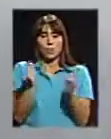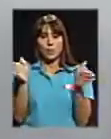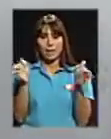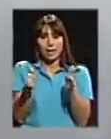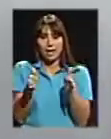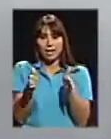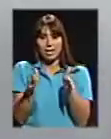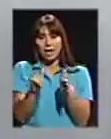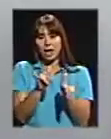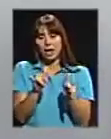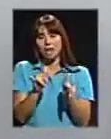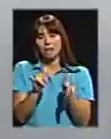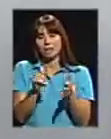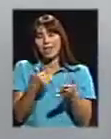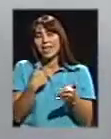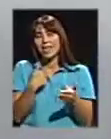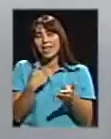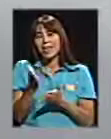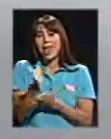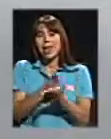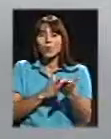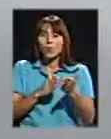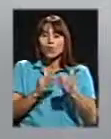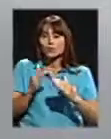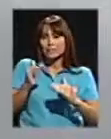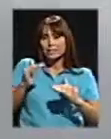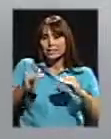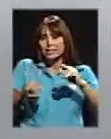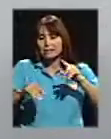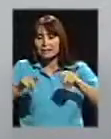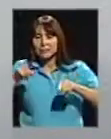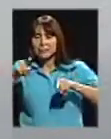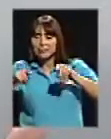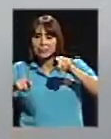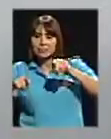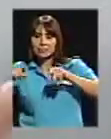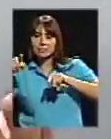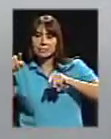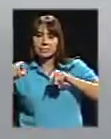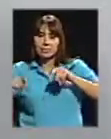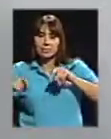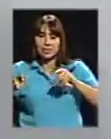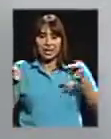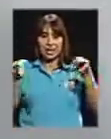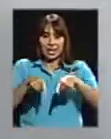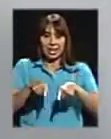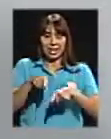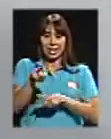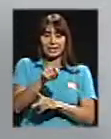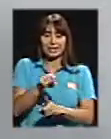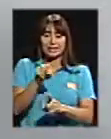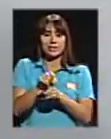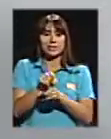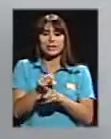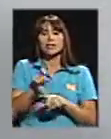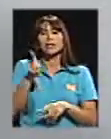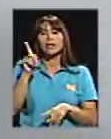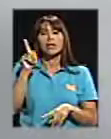que tiene ciertos desequilibrios que generan esos flujos. No